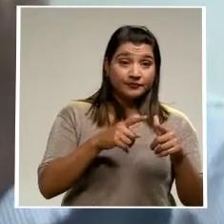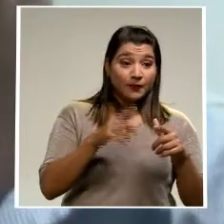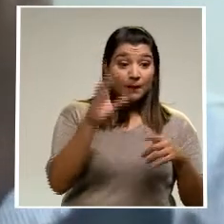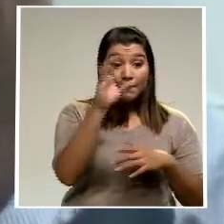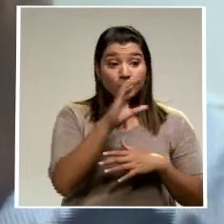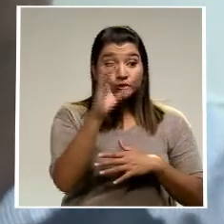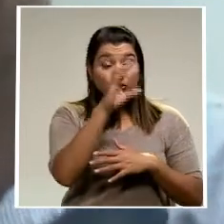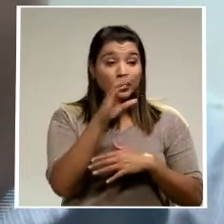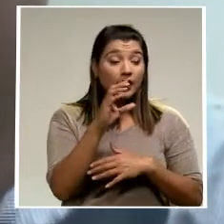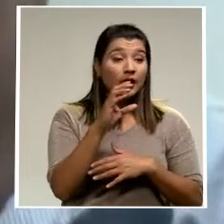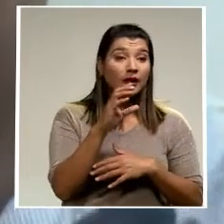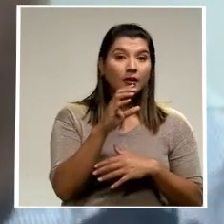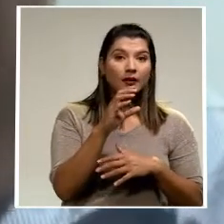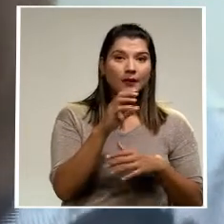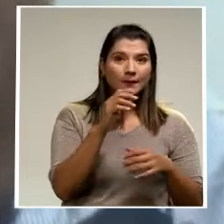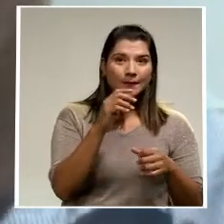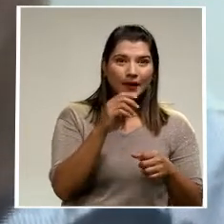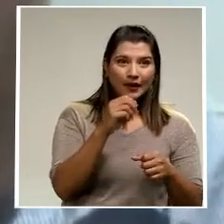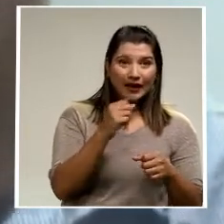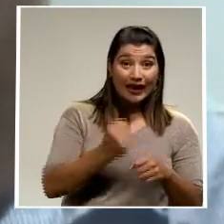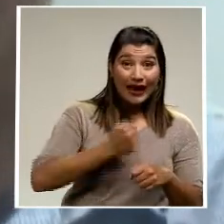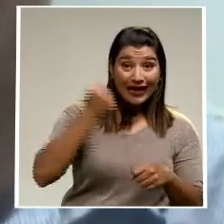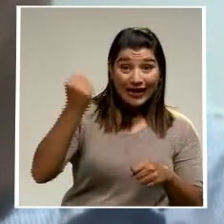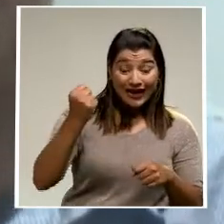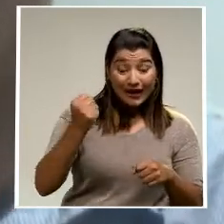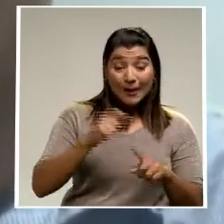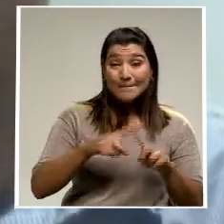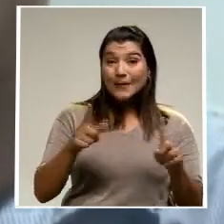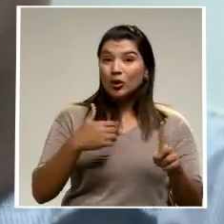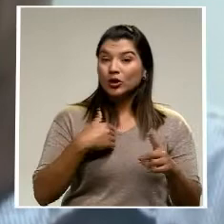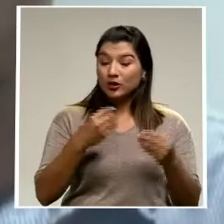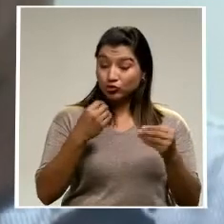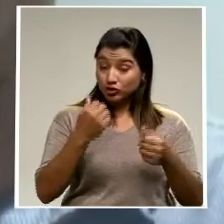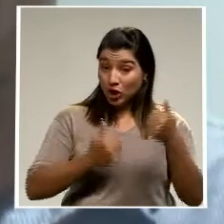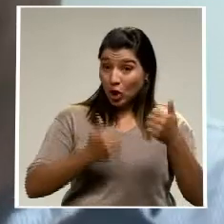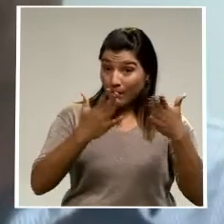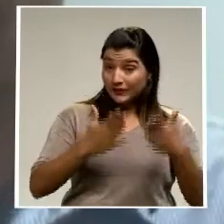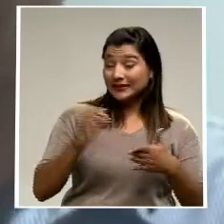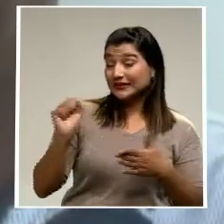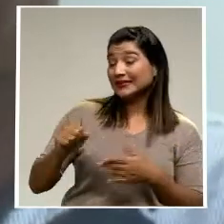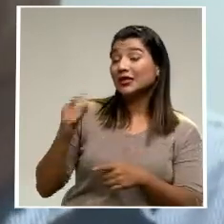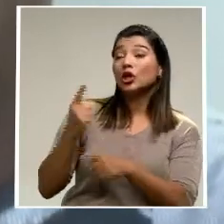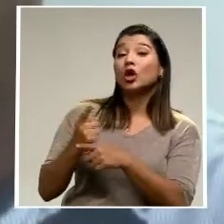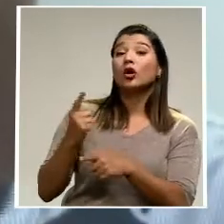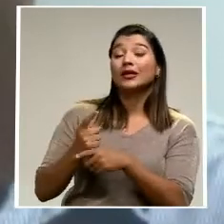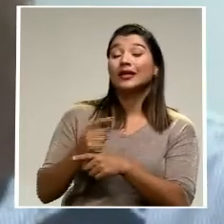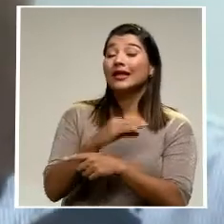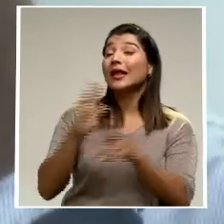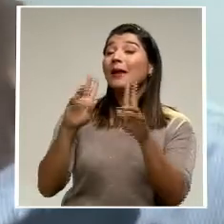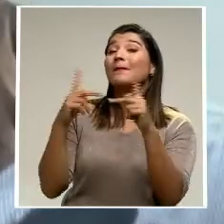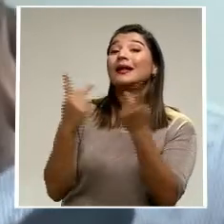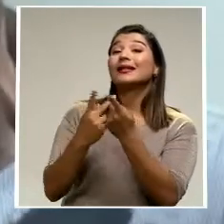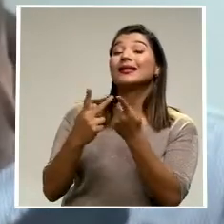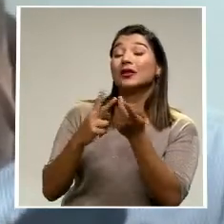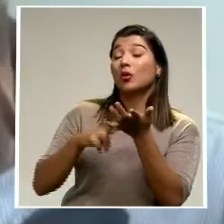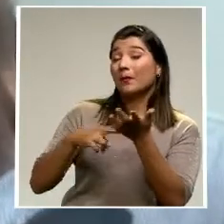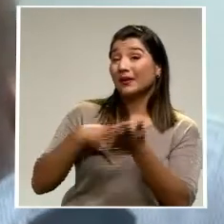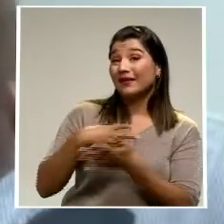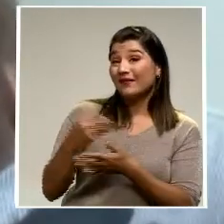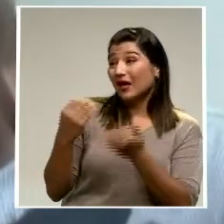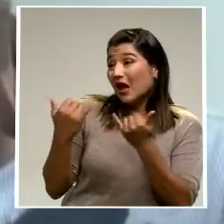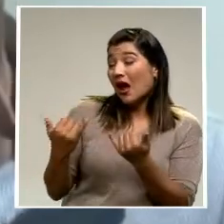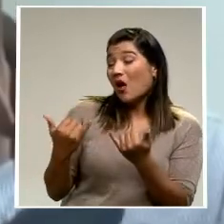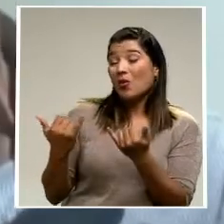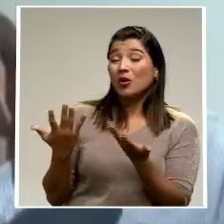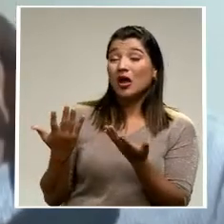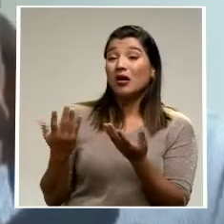fuerte competencia. Fuerte competencia, exactamente, y en donde el Partido de Liberación Nacional está bastante desdibujado, Ernesto. Esta es la otra parte, ¿verdad?, que le decía.